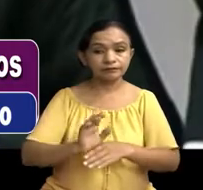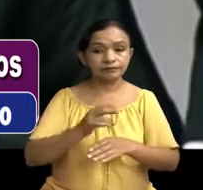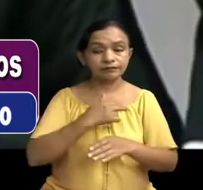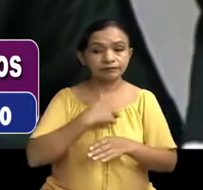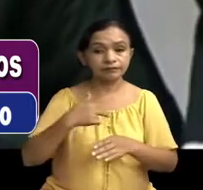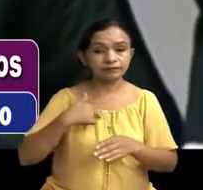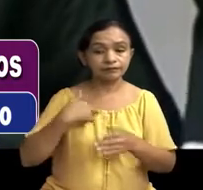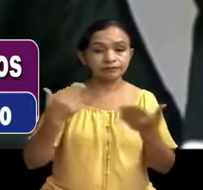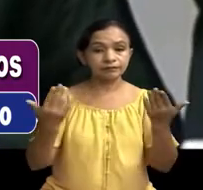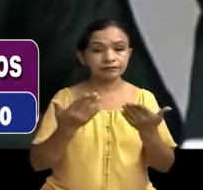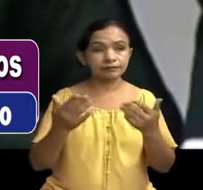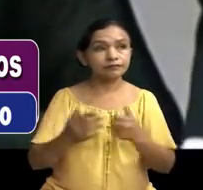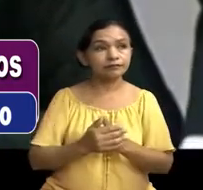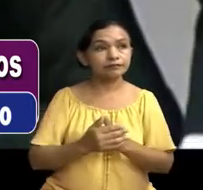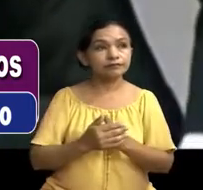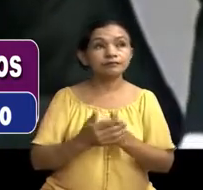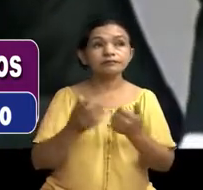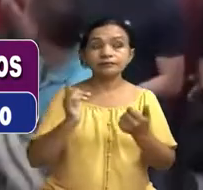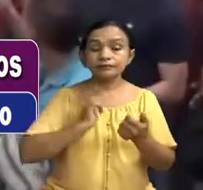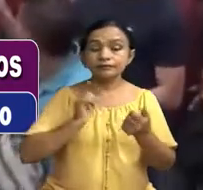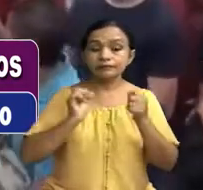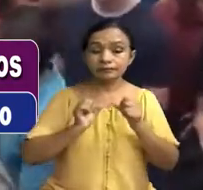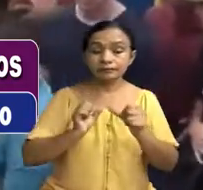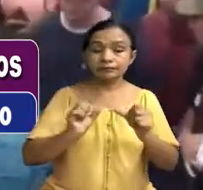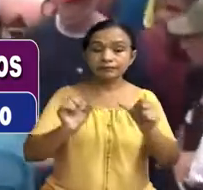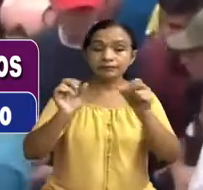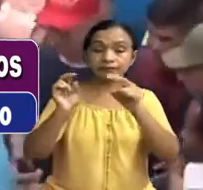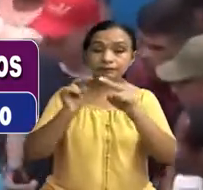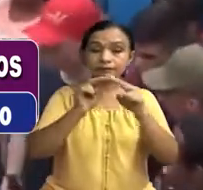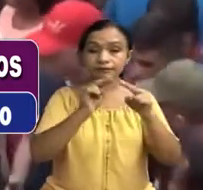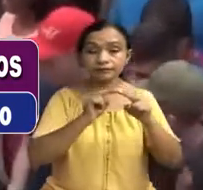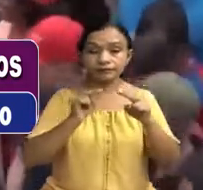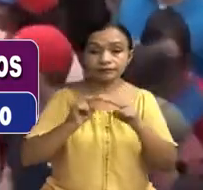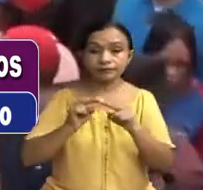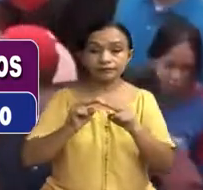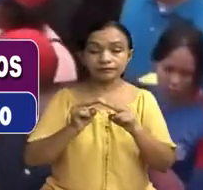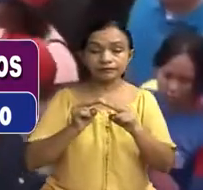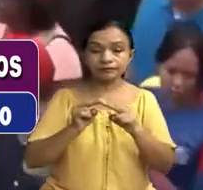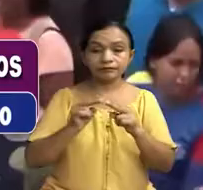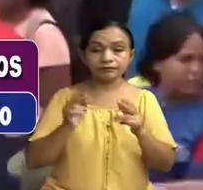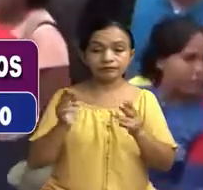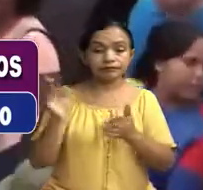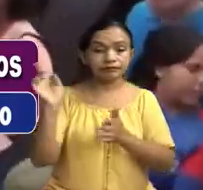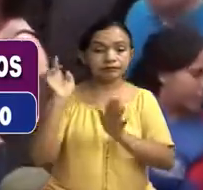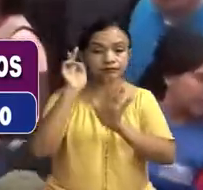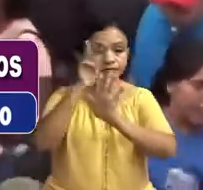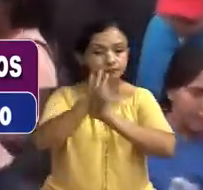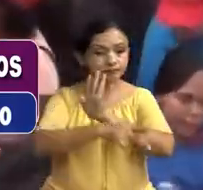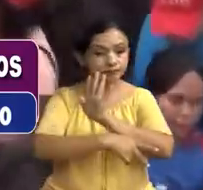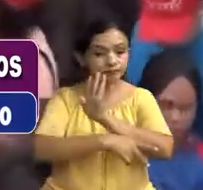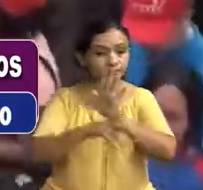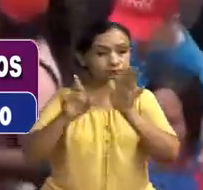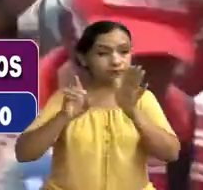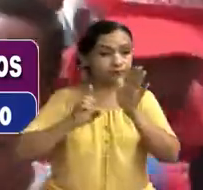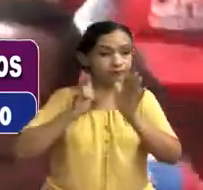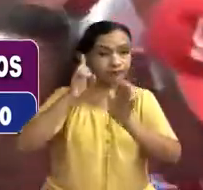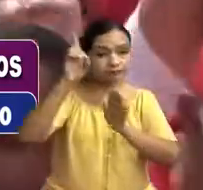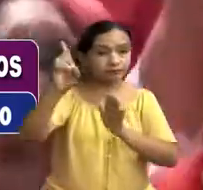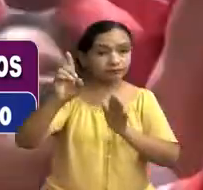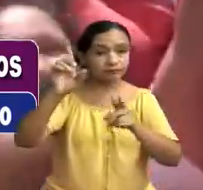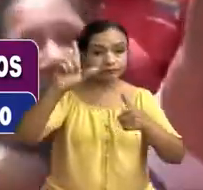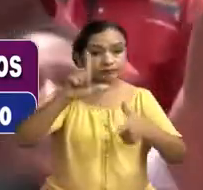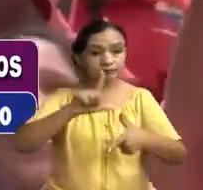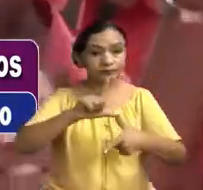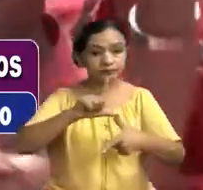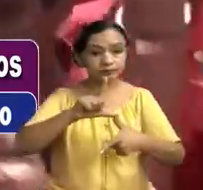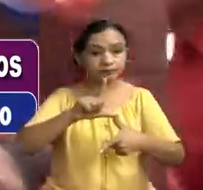que todavía tratan de mantener hegemonía sobre los países en vías de desarrollo, como el caso de América Latina,